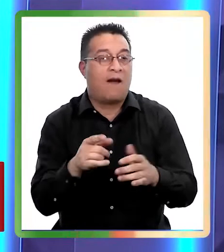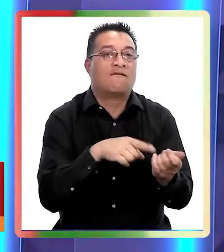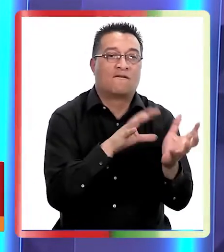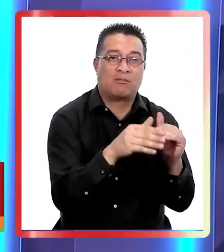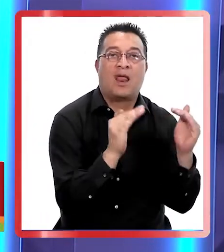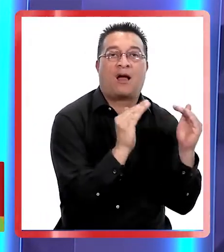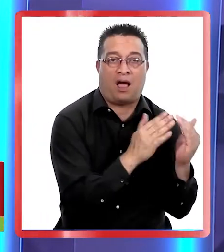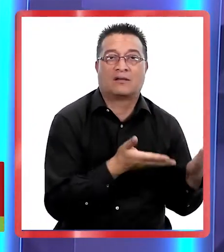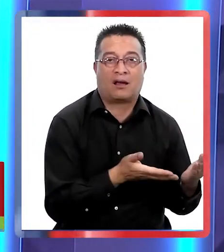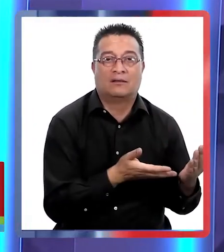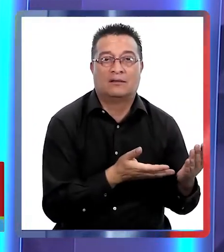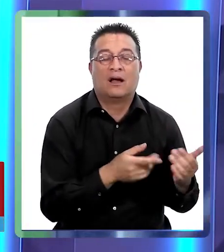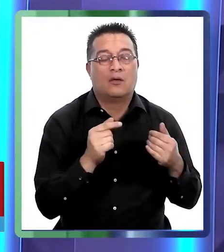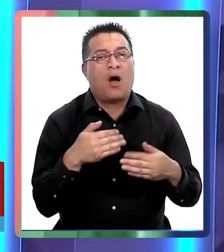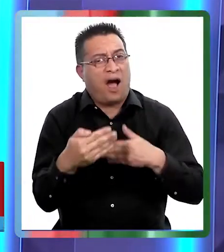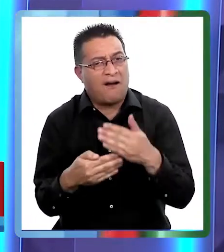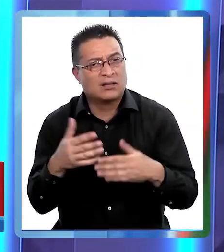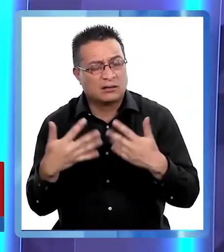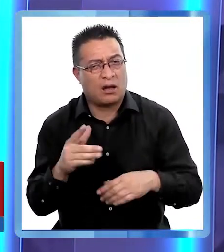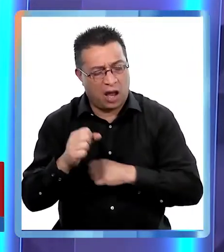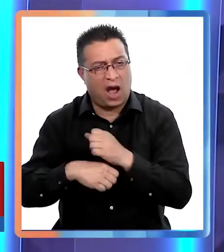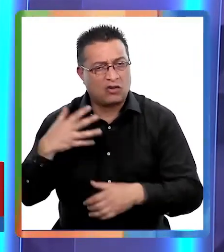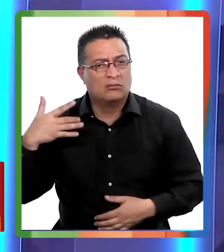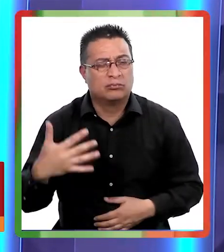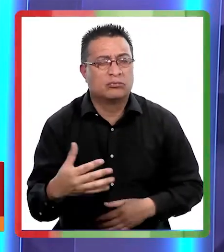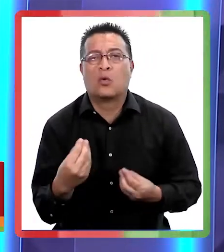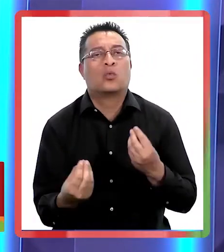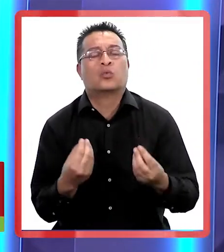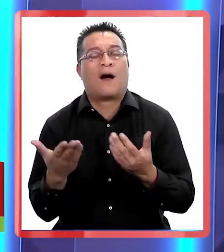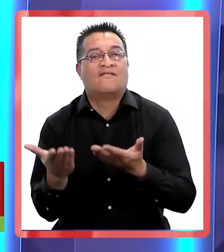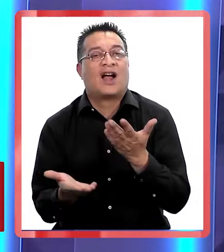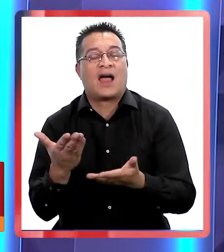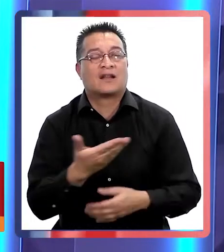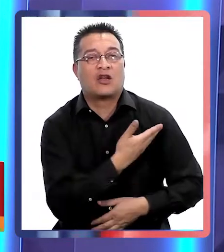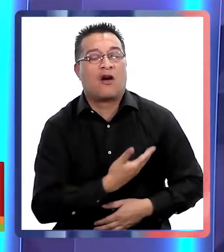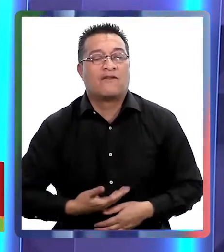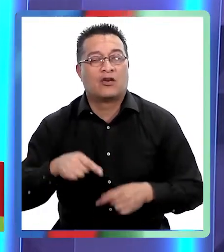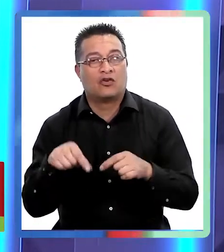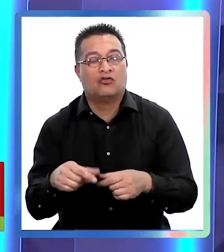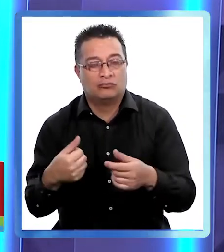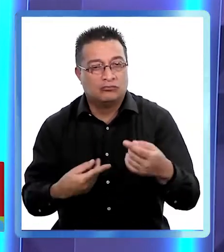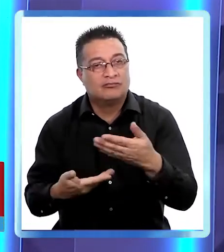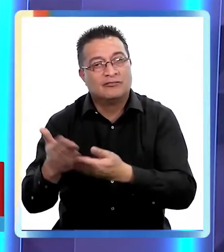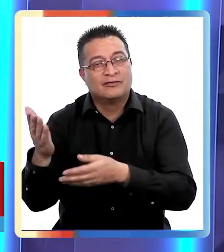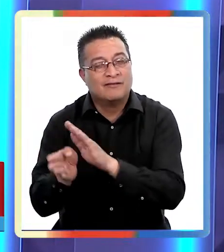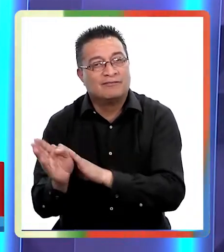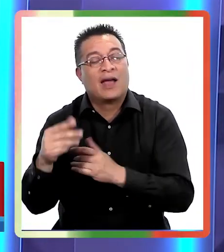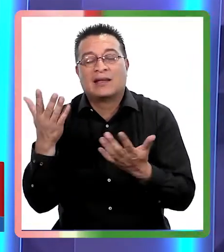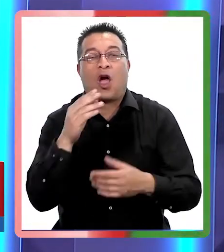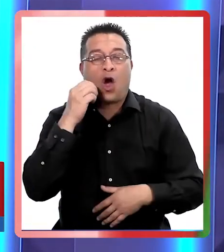la familia, en casa. ¿Cuánto hemos avanzado en estos últimos años? ¿Qué balance hace el gobierno saliente de su gestión? ¿Y